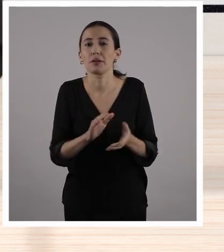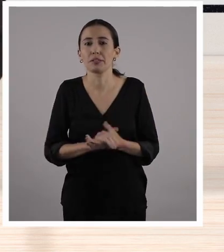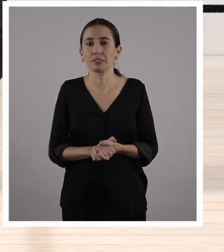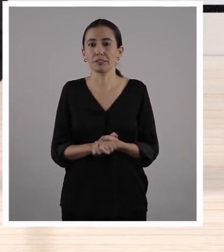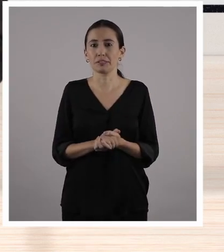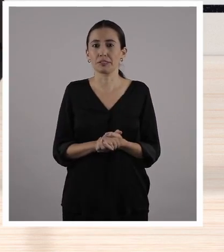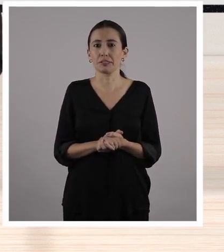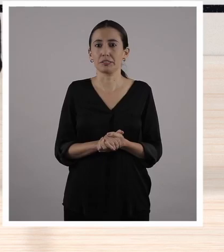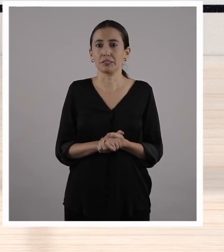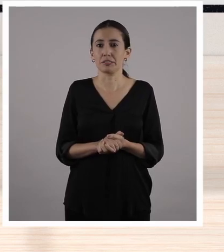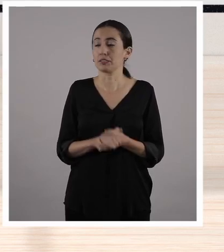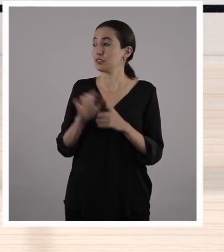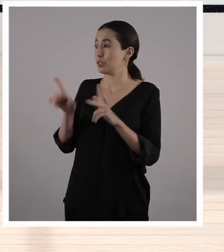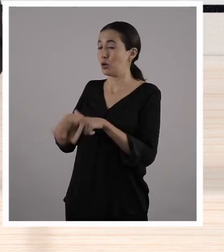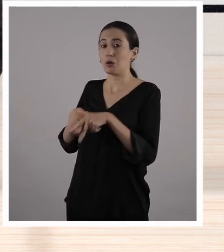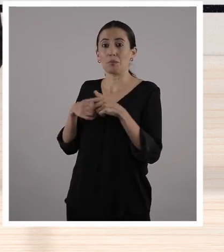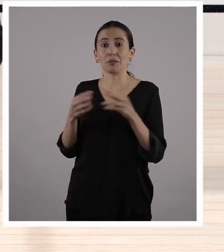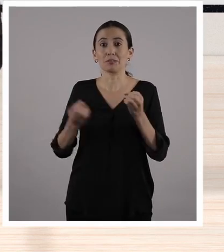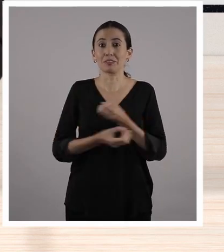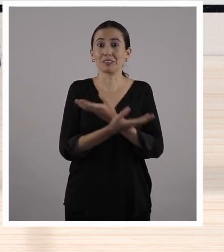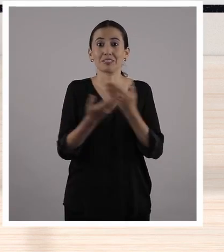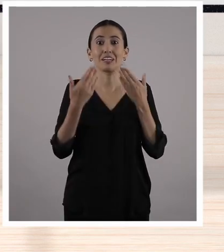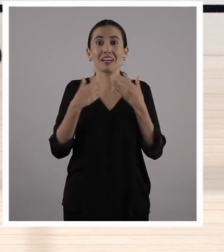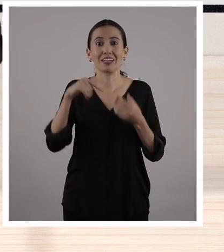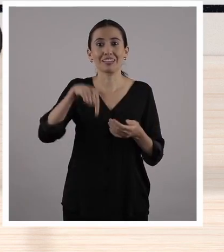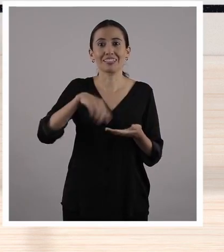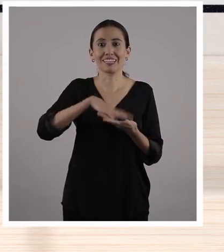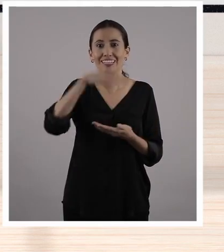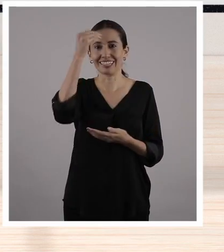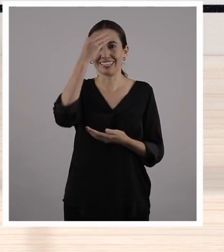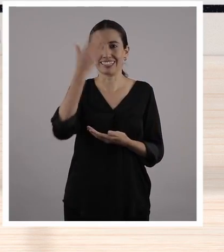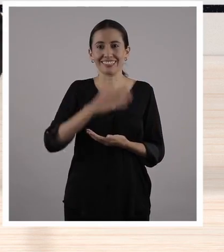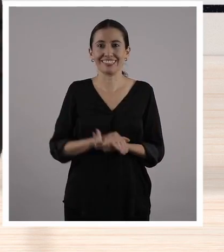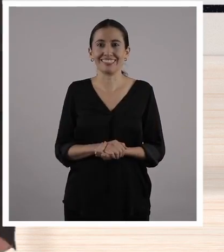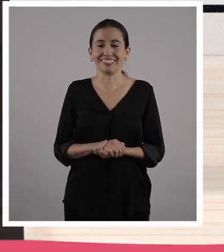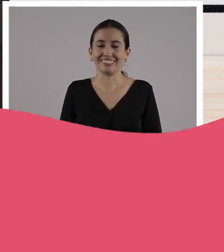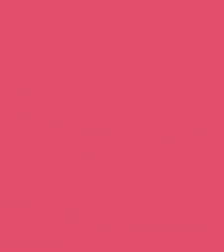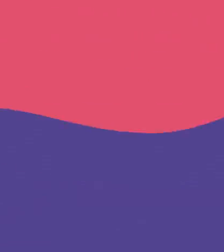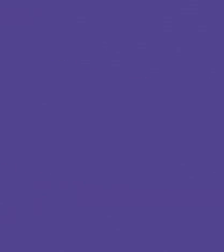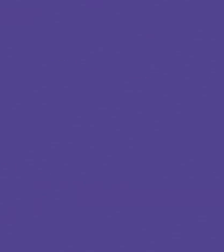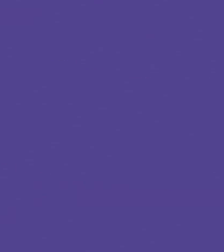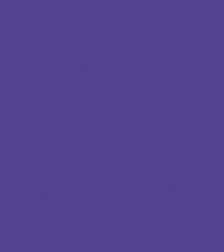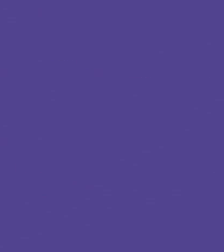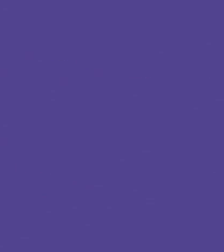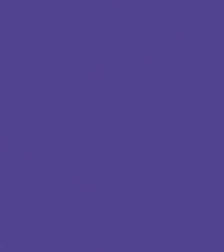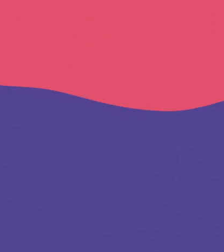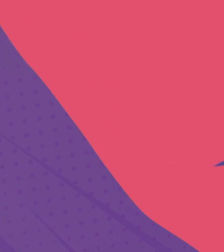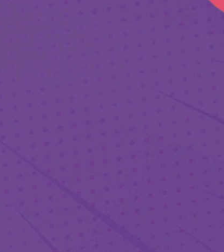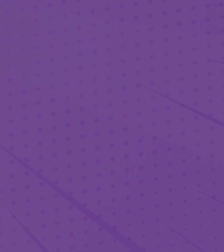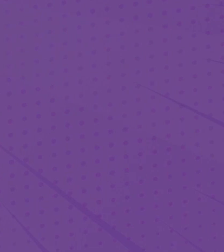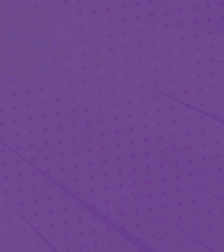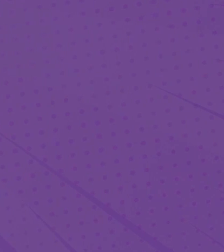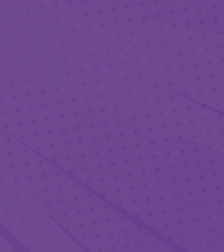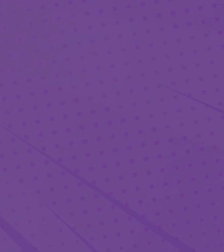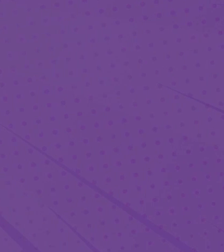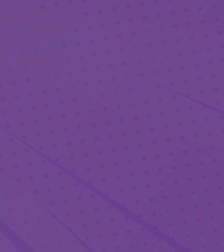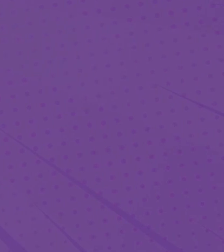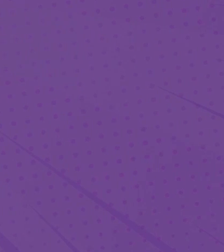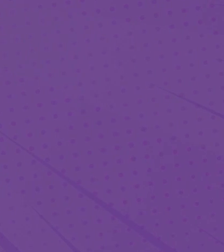por ejemplo. Muy bien, ¿qué te parece si comenzamos? Sí, comencemos con Aprender la Tele.